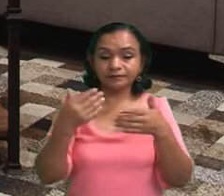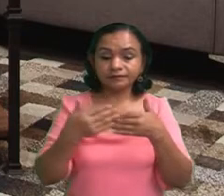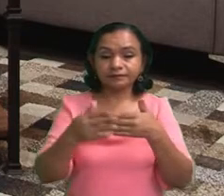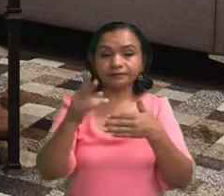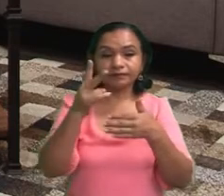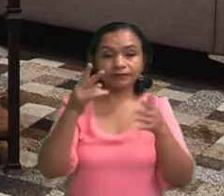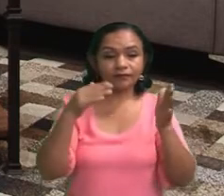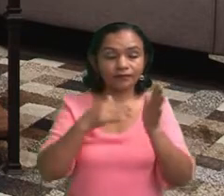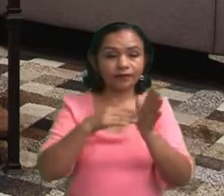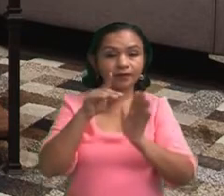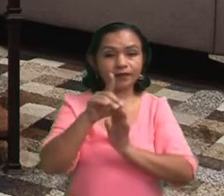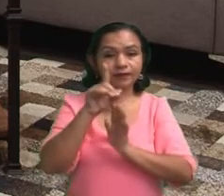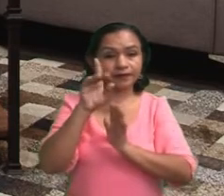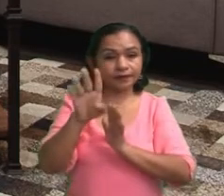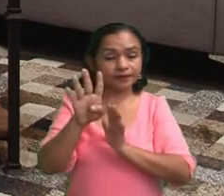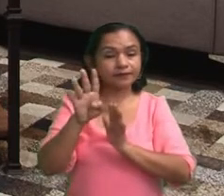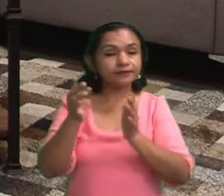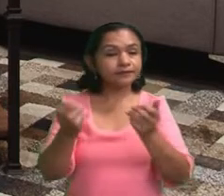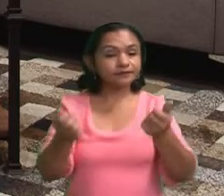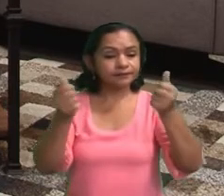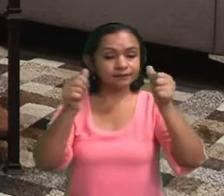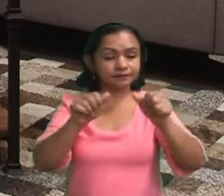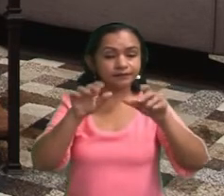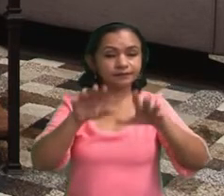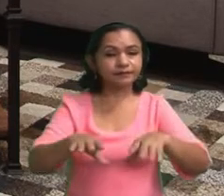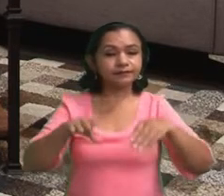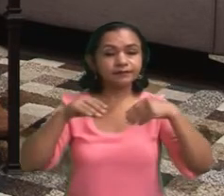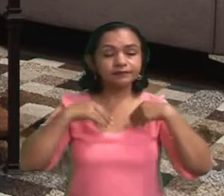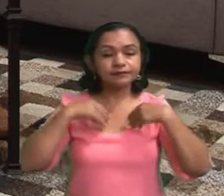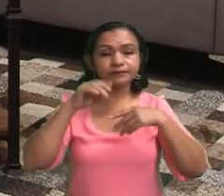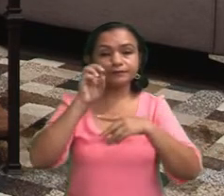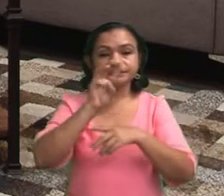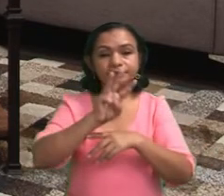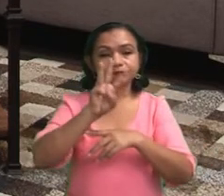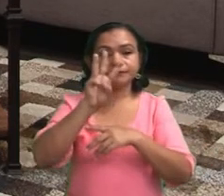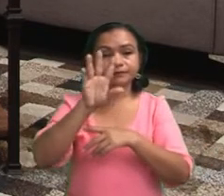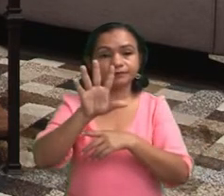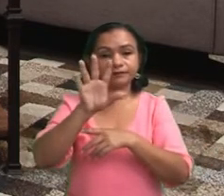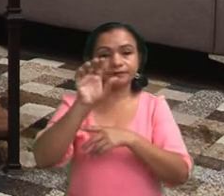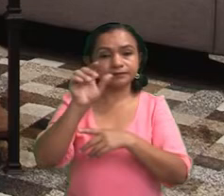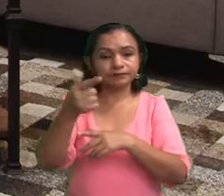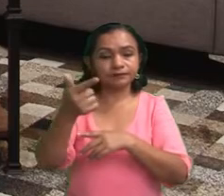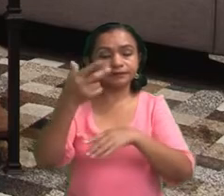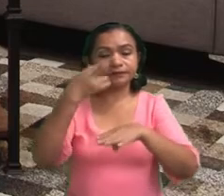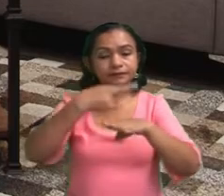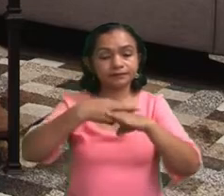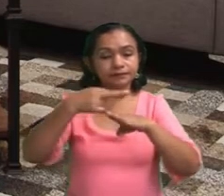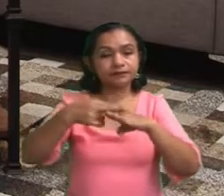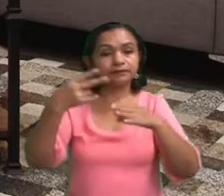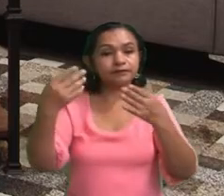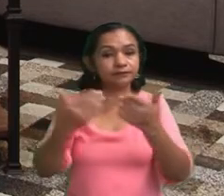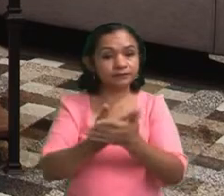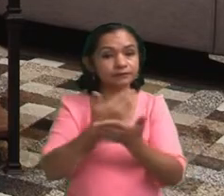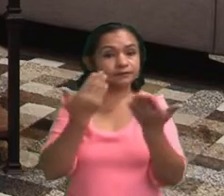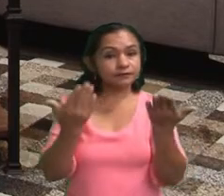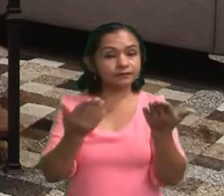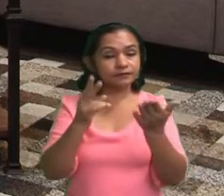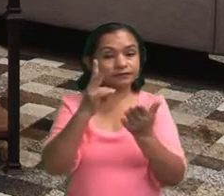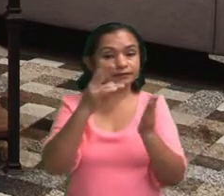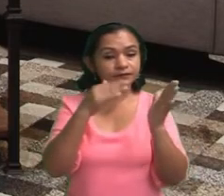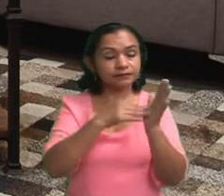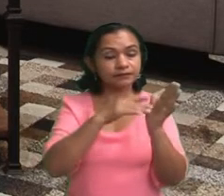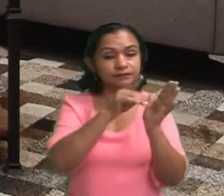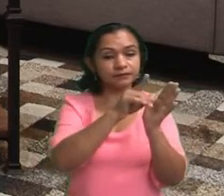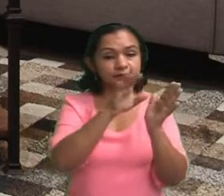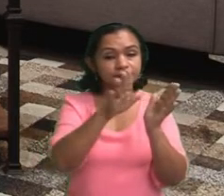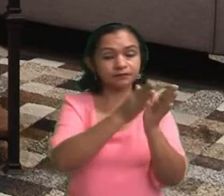año 2014, en que se aprobó el digesto, okay, habían 357 normas. Así es. Pero del 2014